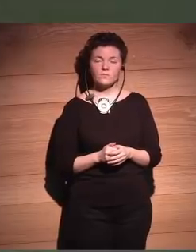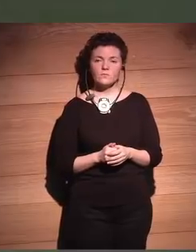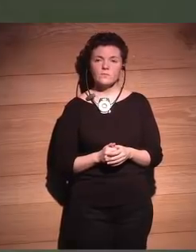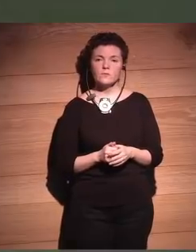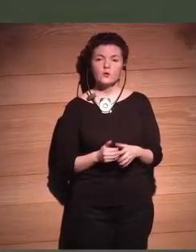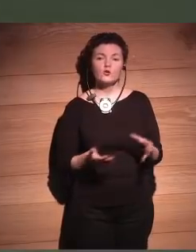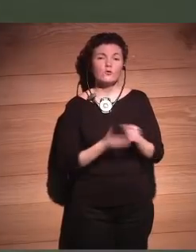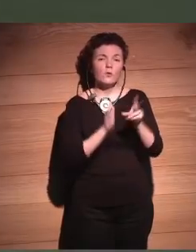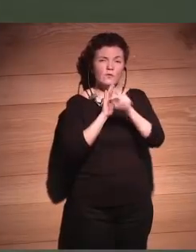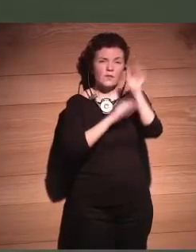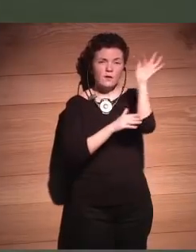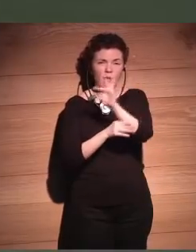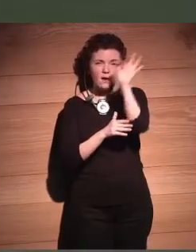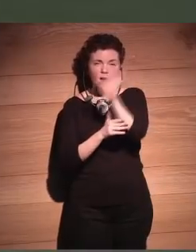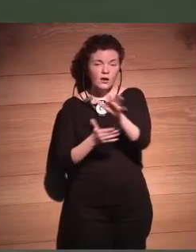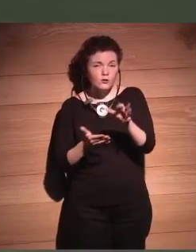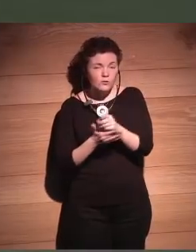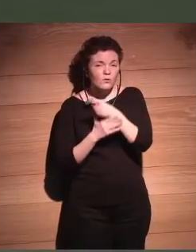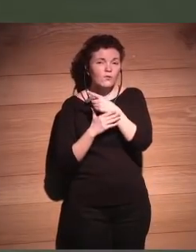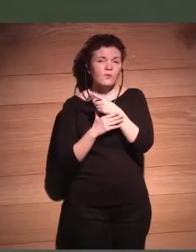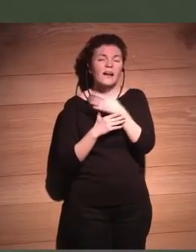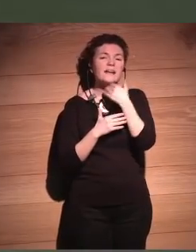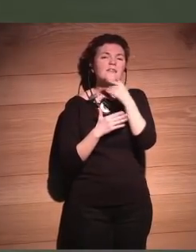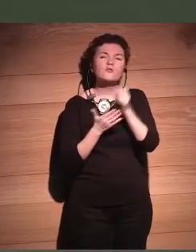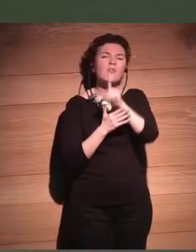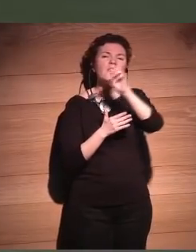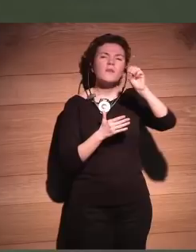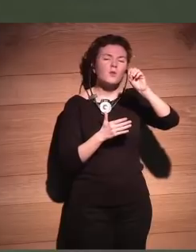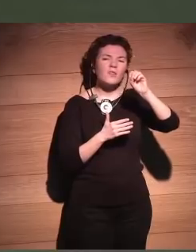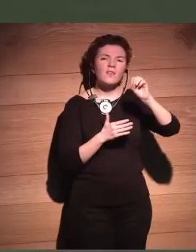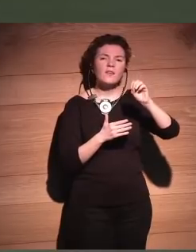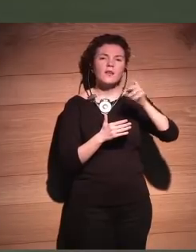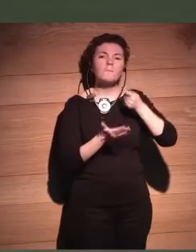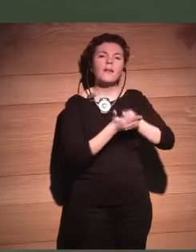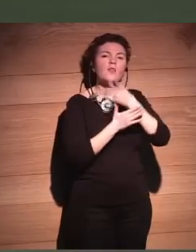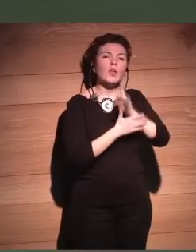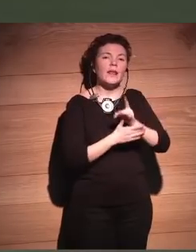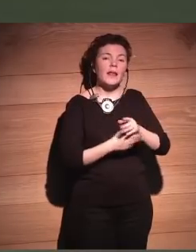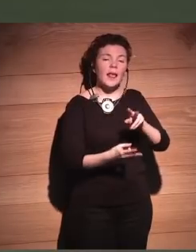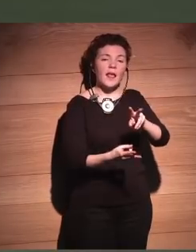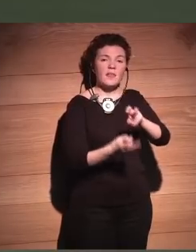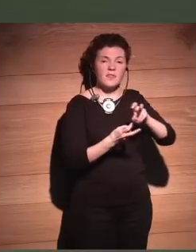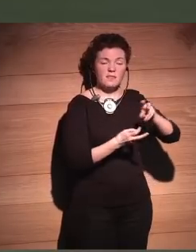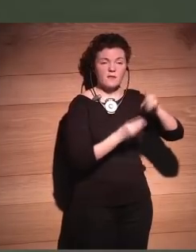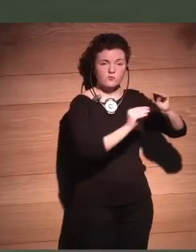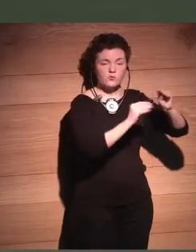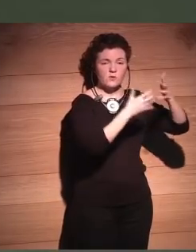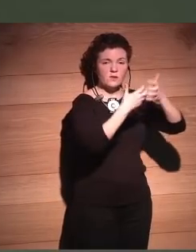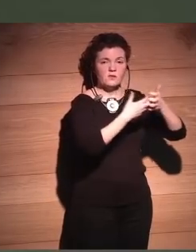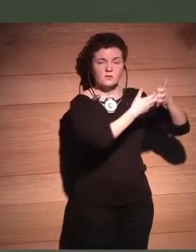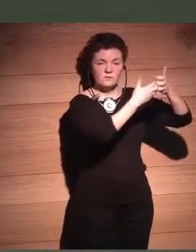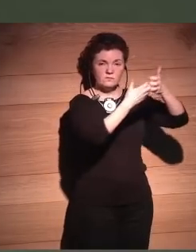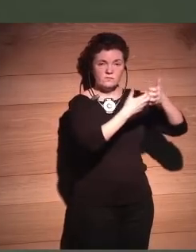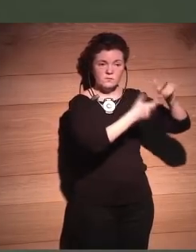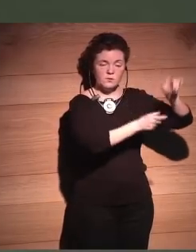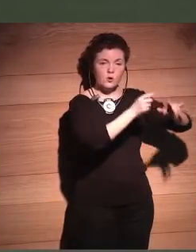Bueno, todo lo que he mostrado, prácticamente el 100% de lo que he mostrado, lo han pagado los contribuyentes estadounidenses. Lo han hecho